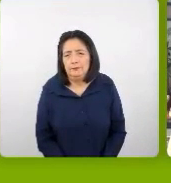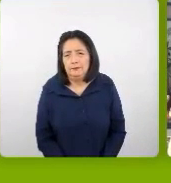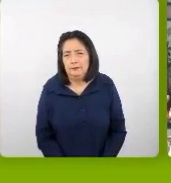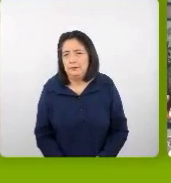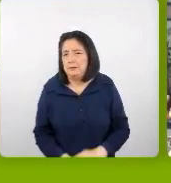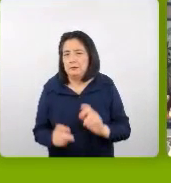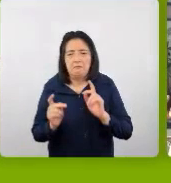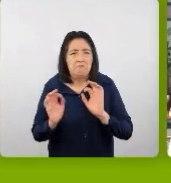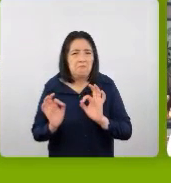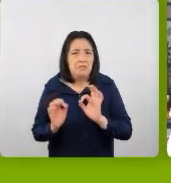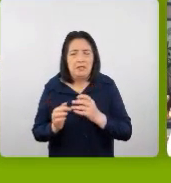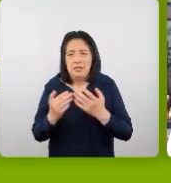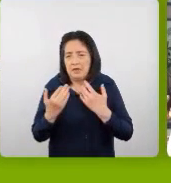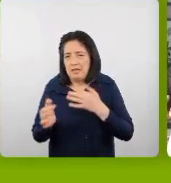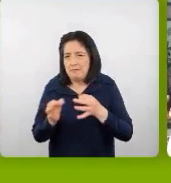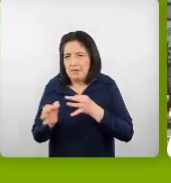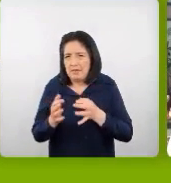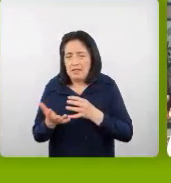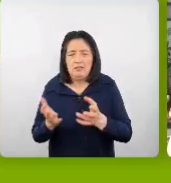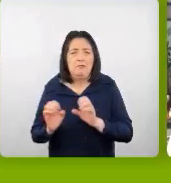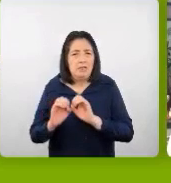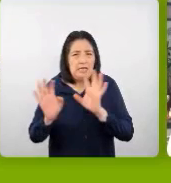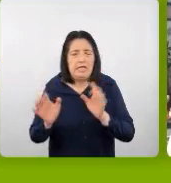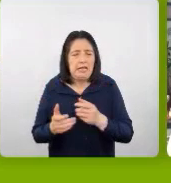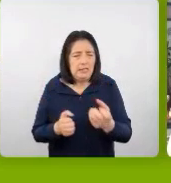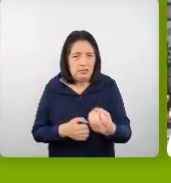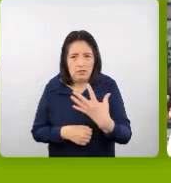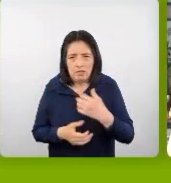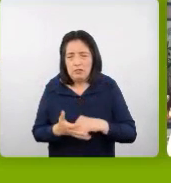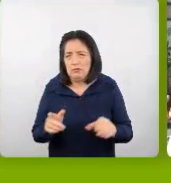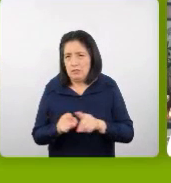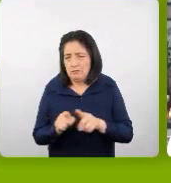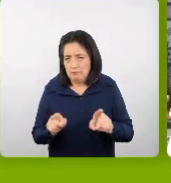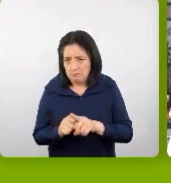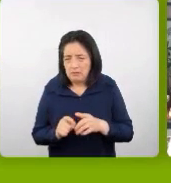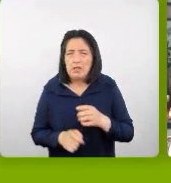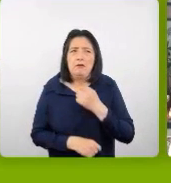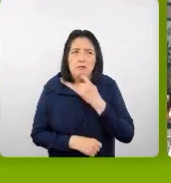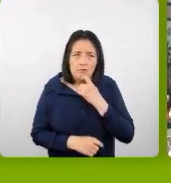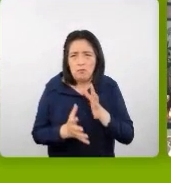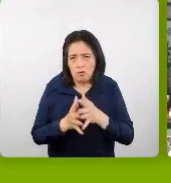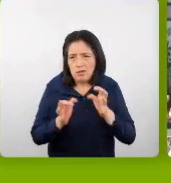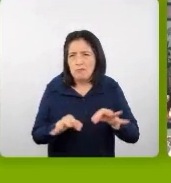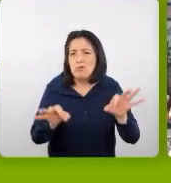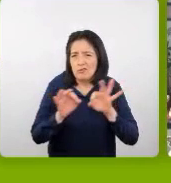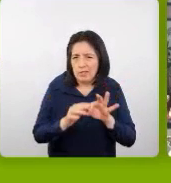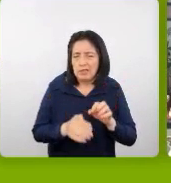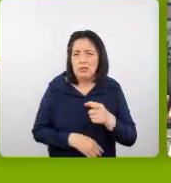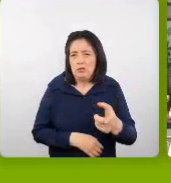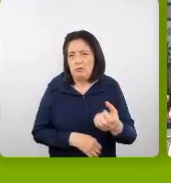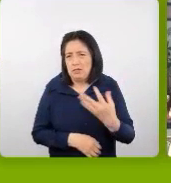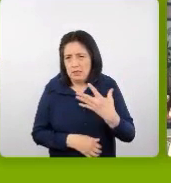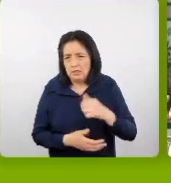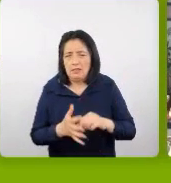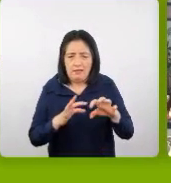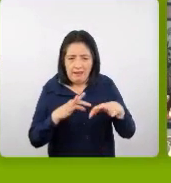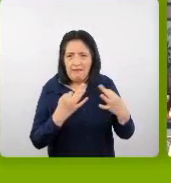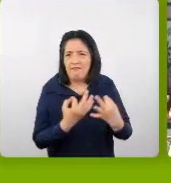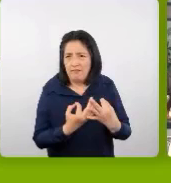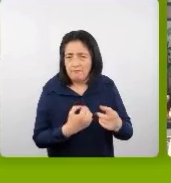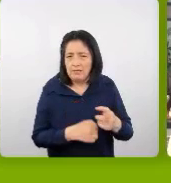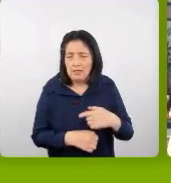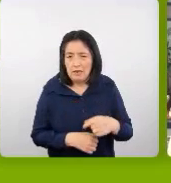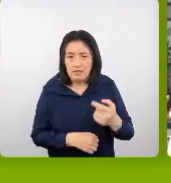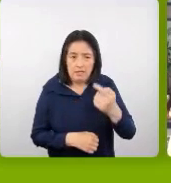Perfecto, muy buena la acotación que nos has mencionado. Y también me pareció muy relevante el comentario que nos hacías de esta familia